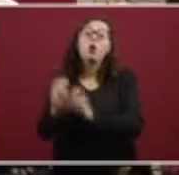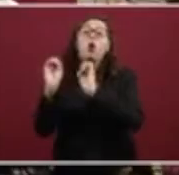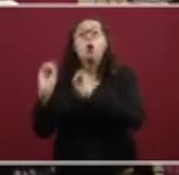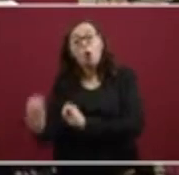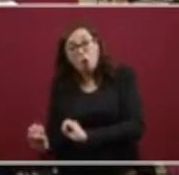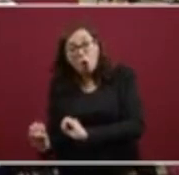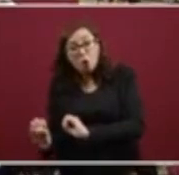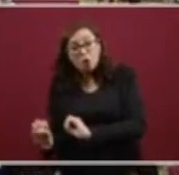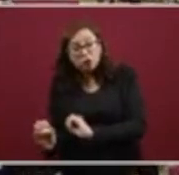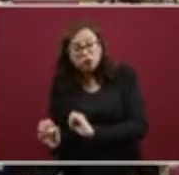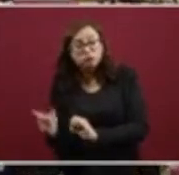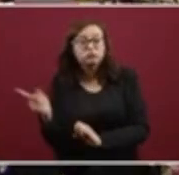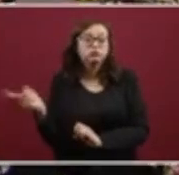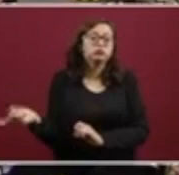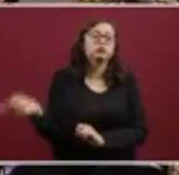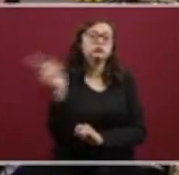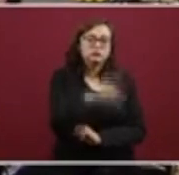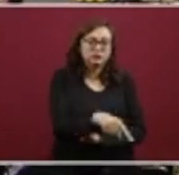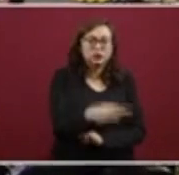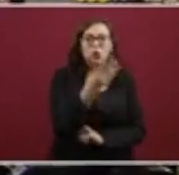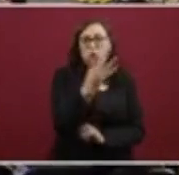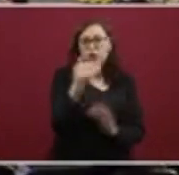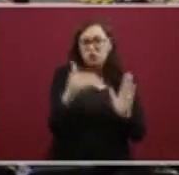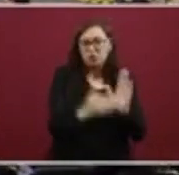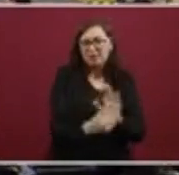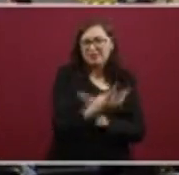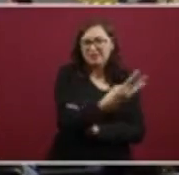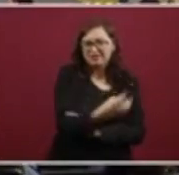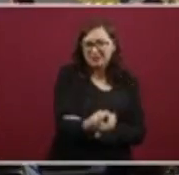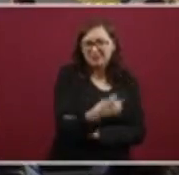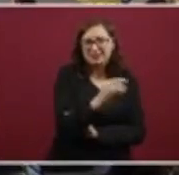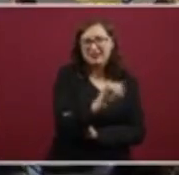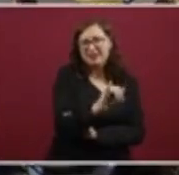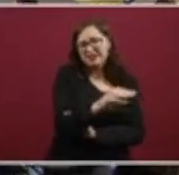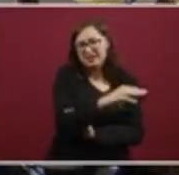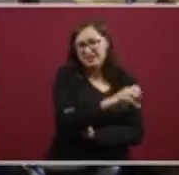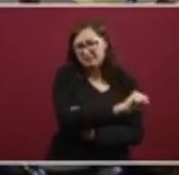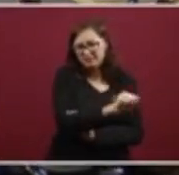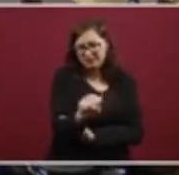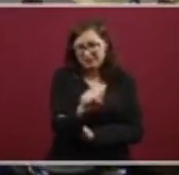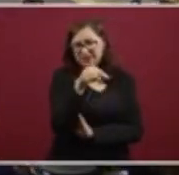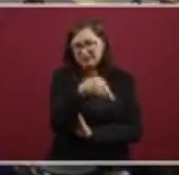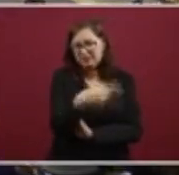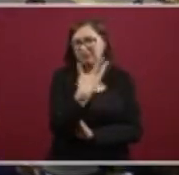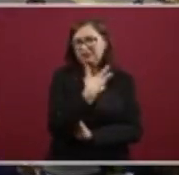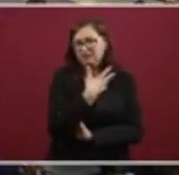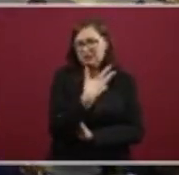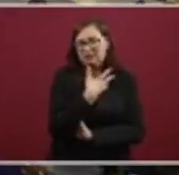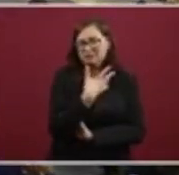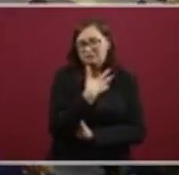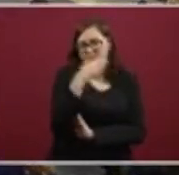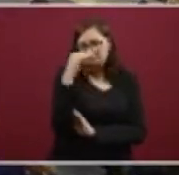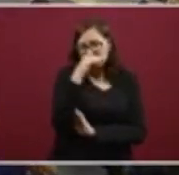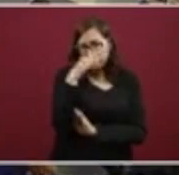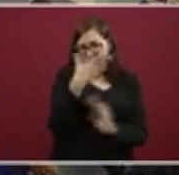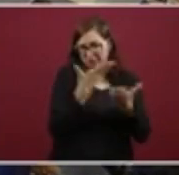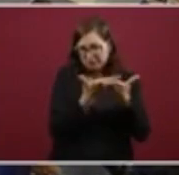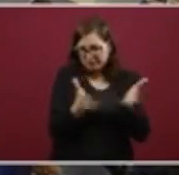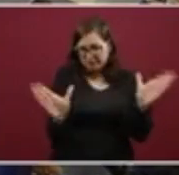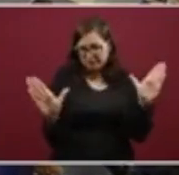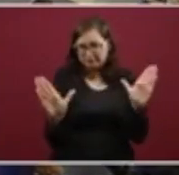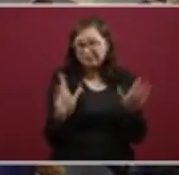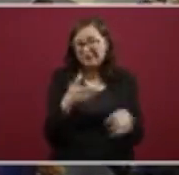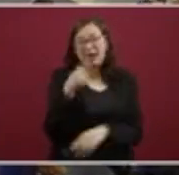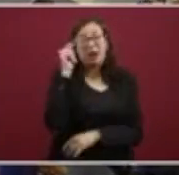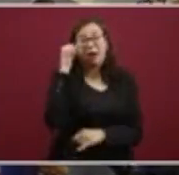médicas, estas 4.300 del seguro, que están ubicadas en